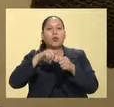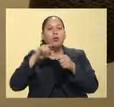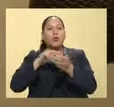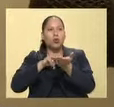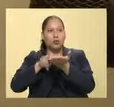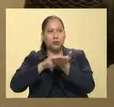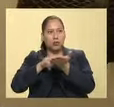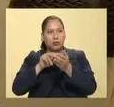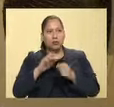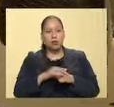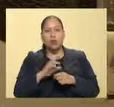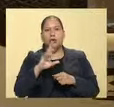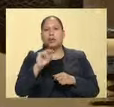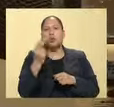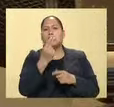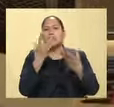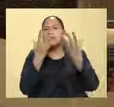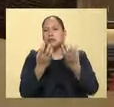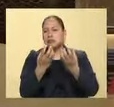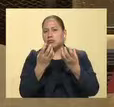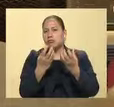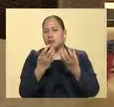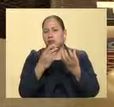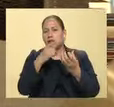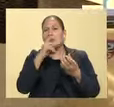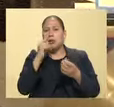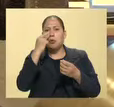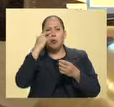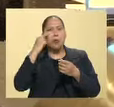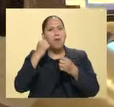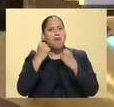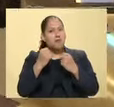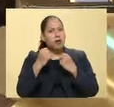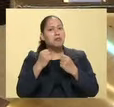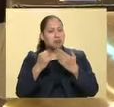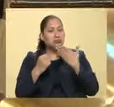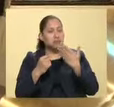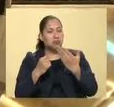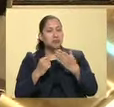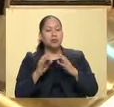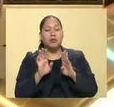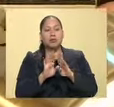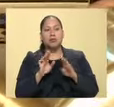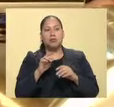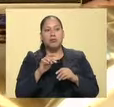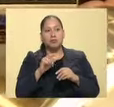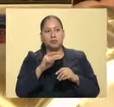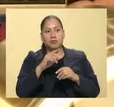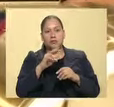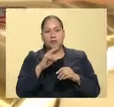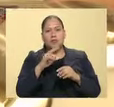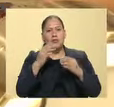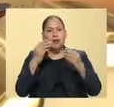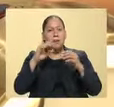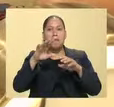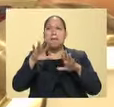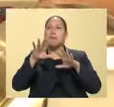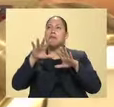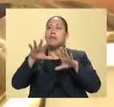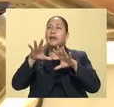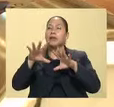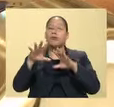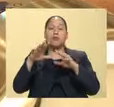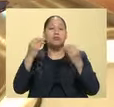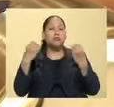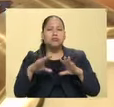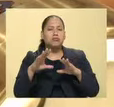No necesita secarse y es muy intenso. Entonces no pierde el brillo